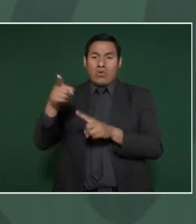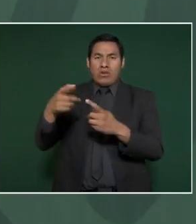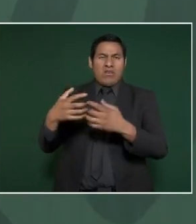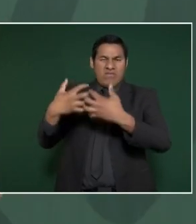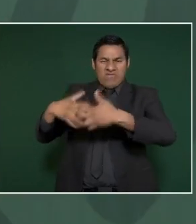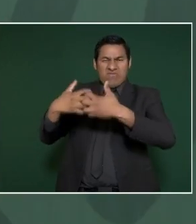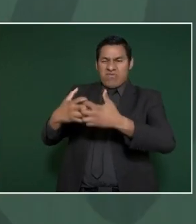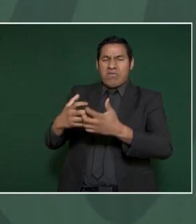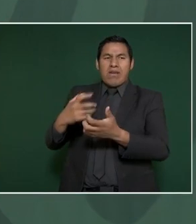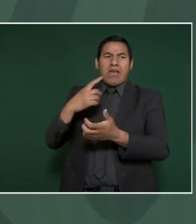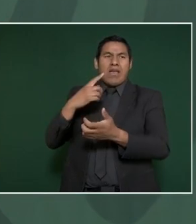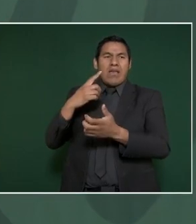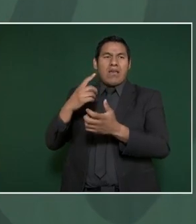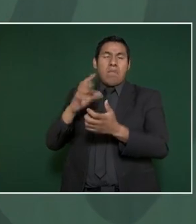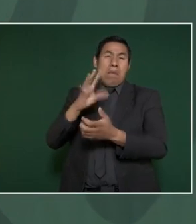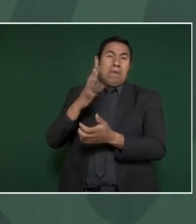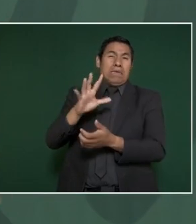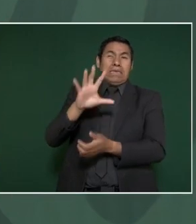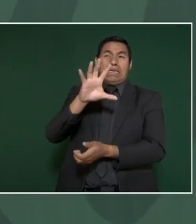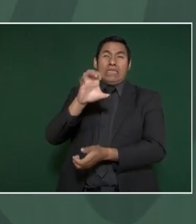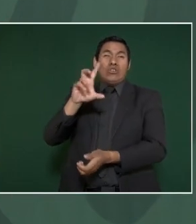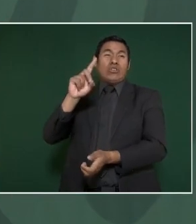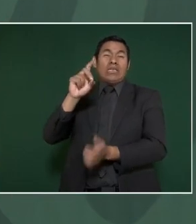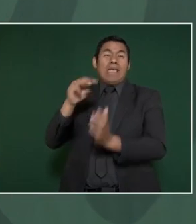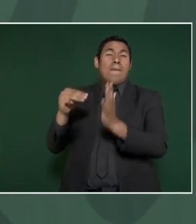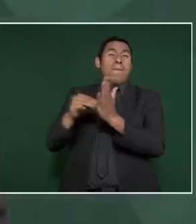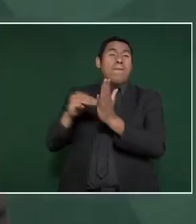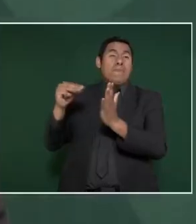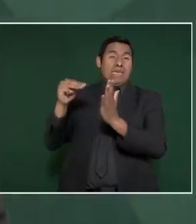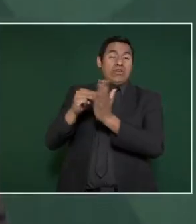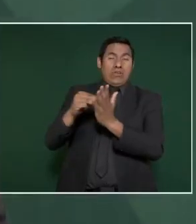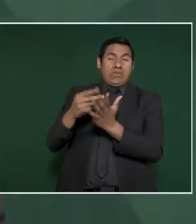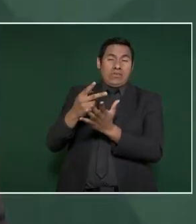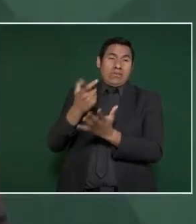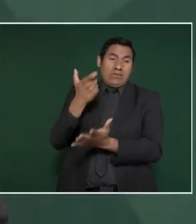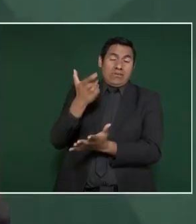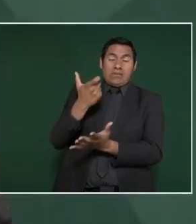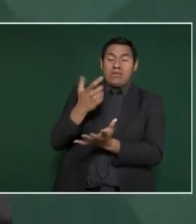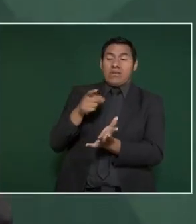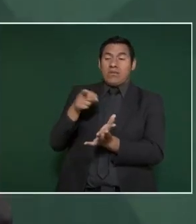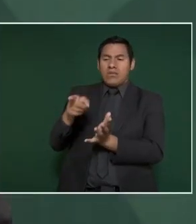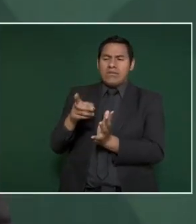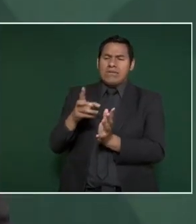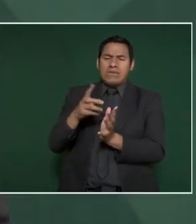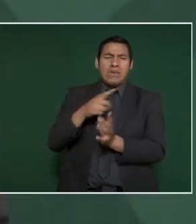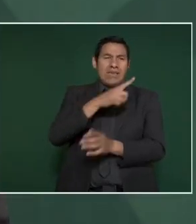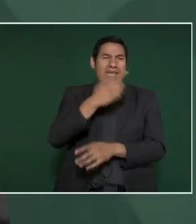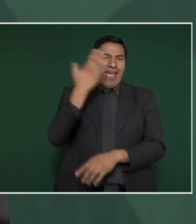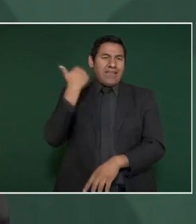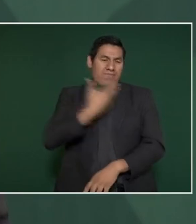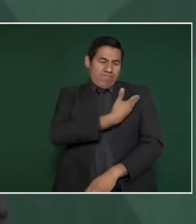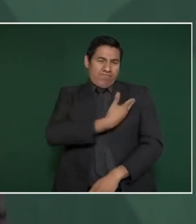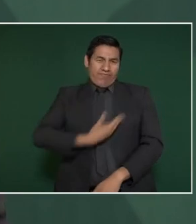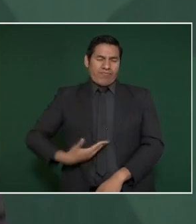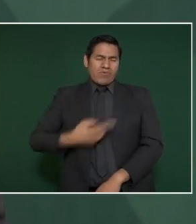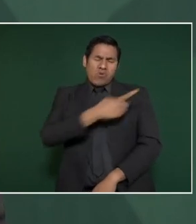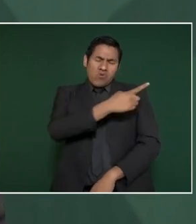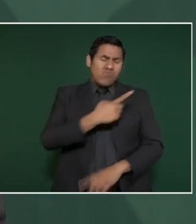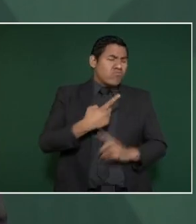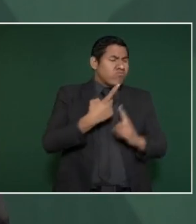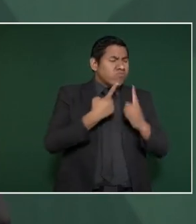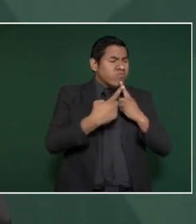aproximadamente 5 30 millones de pesos y en ese sentido es que el presidente determinó que